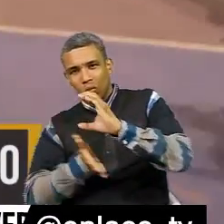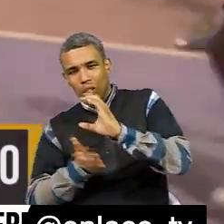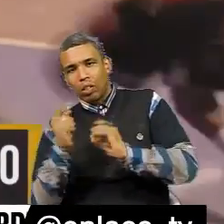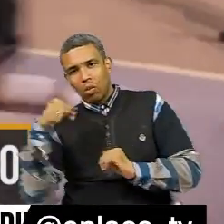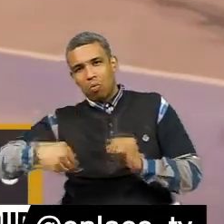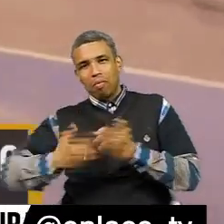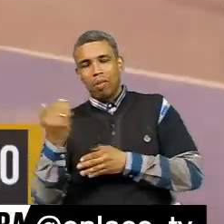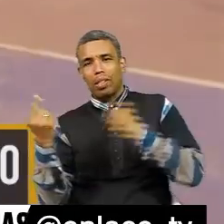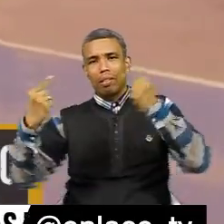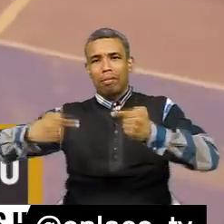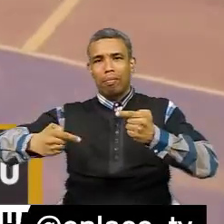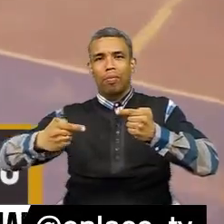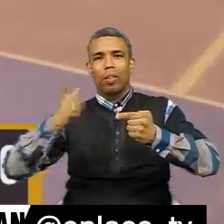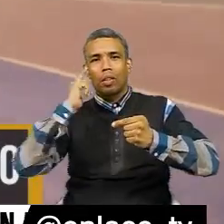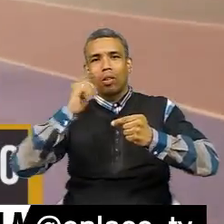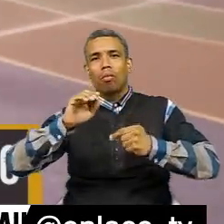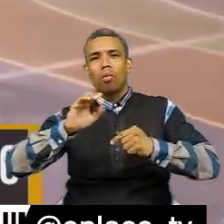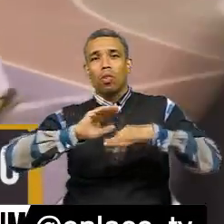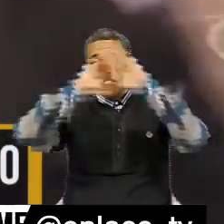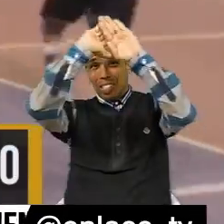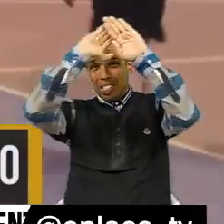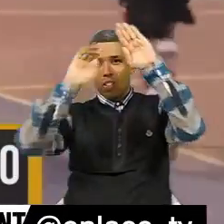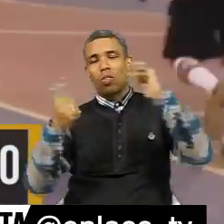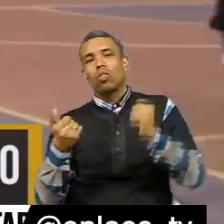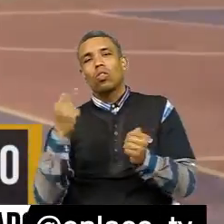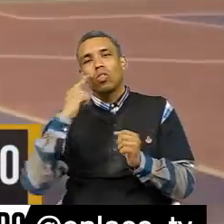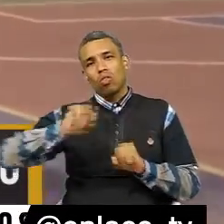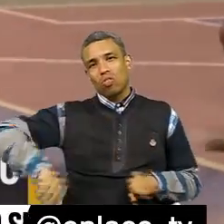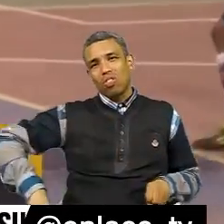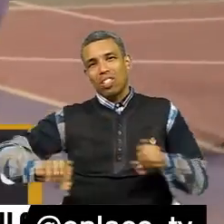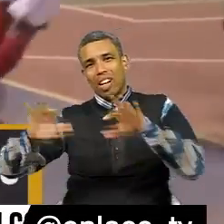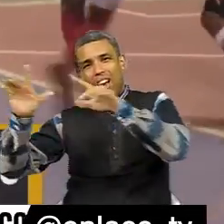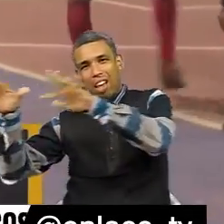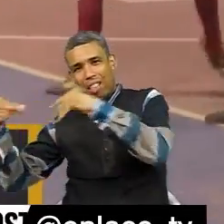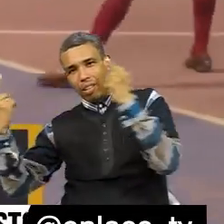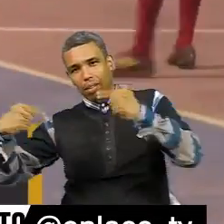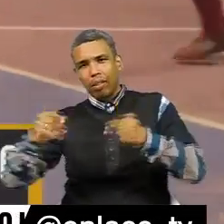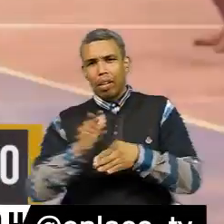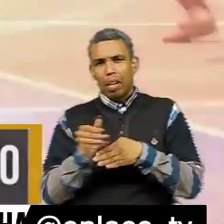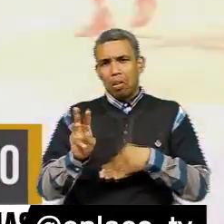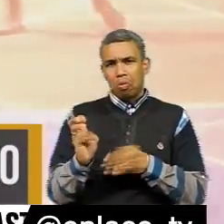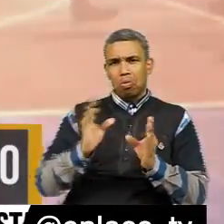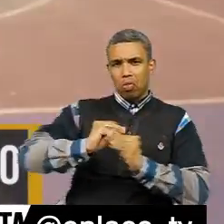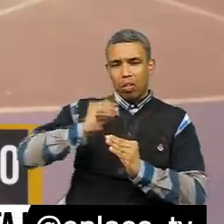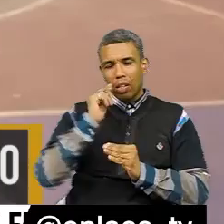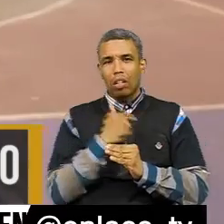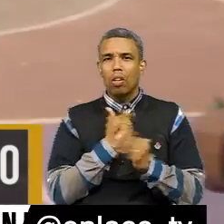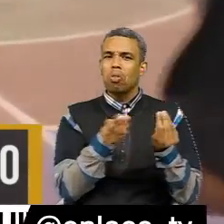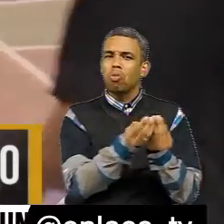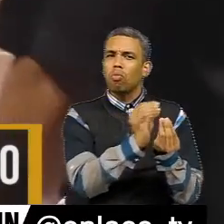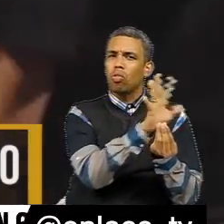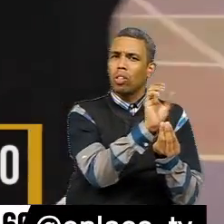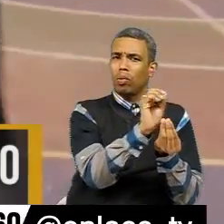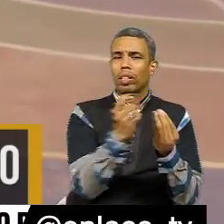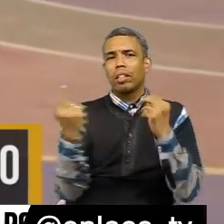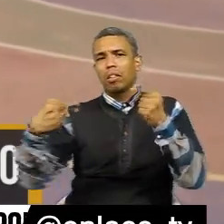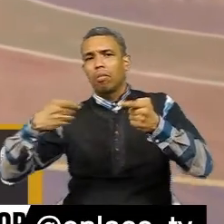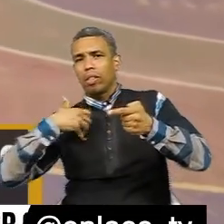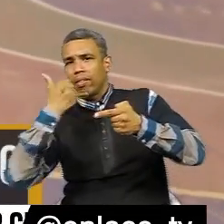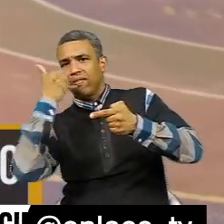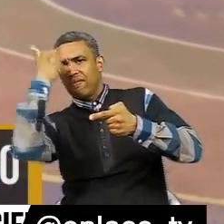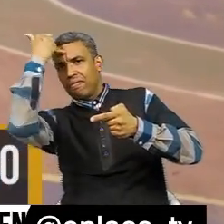y Cardales. A las 8 continuará el juego entre Combo del 50 e Israel. Y desde las 9 de la noche